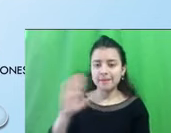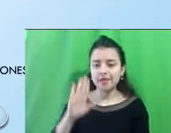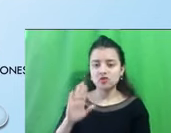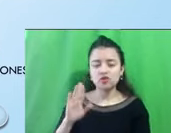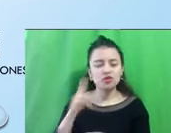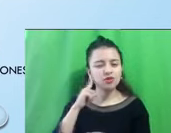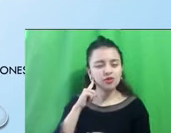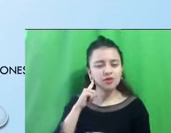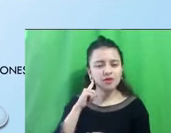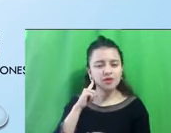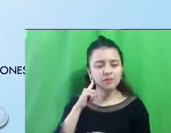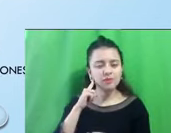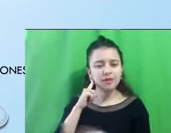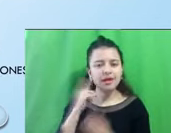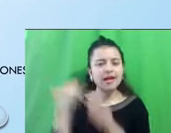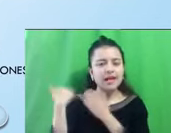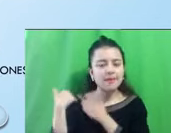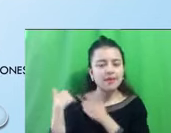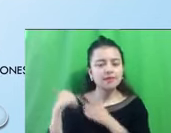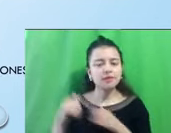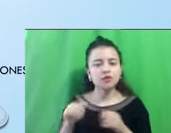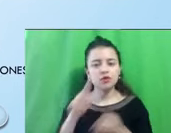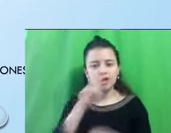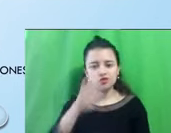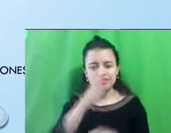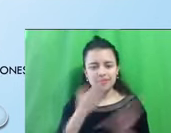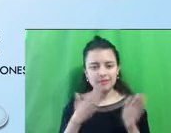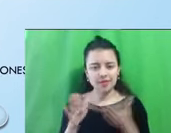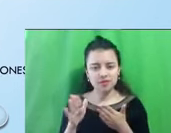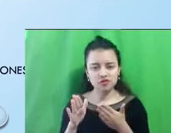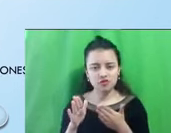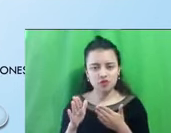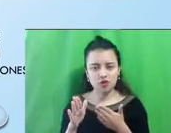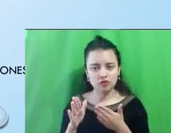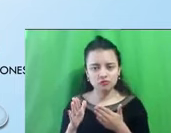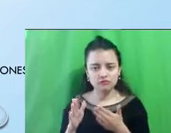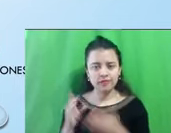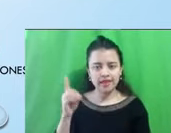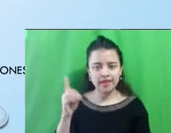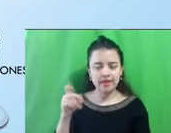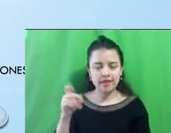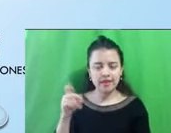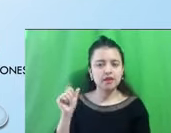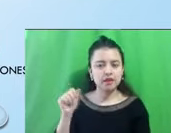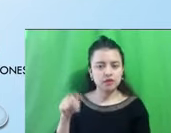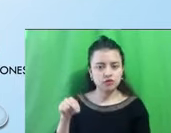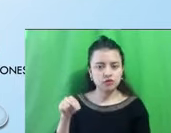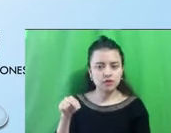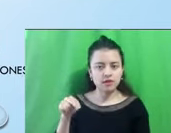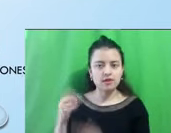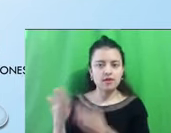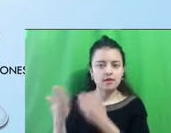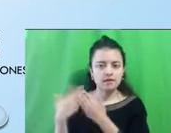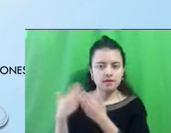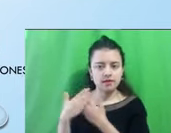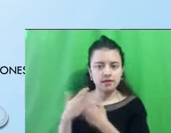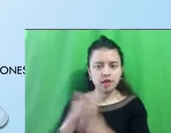ya con la aprobación, viabilización por parte del Ministerio de Vivienda, que ya